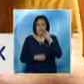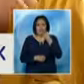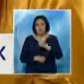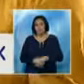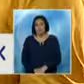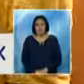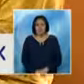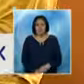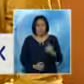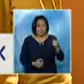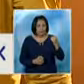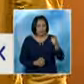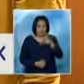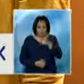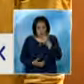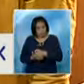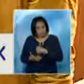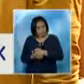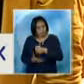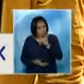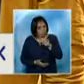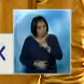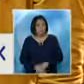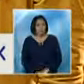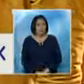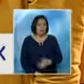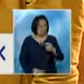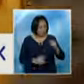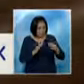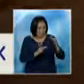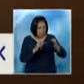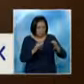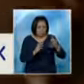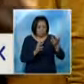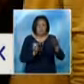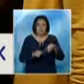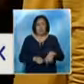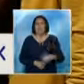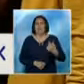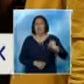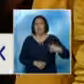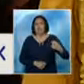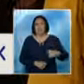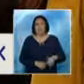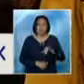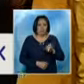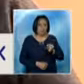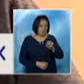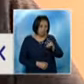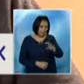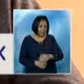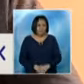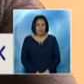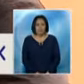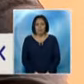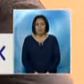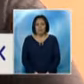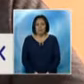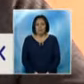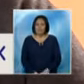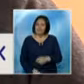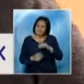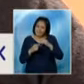Magali. Ese es tu esfuerzo, justicia. La que ganaste eres doctor tú. Doctor Juan, yo pienso justicia, doctor Juan. Un abrazo. No, nos hemos abrazado, ¿no?